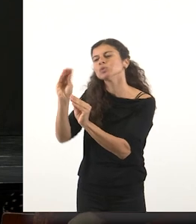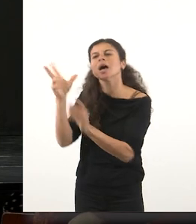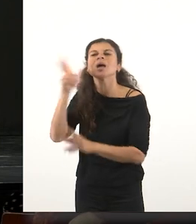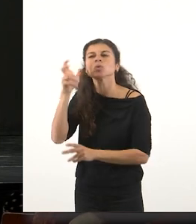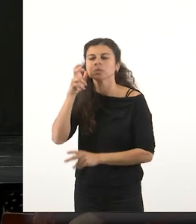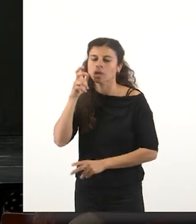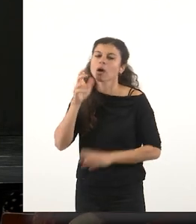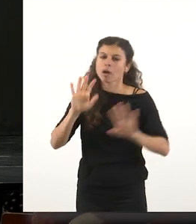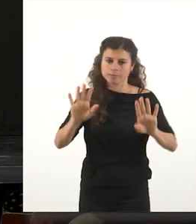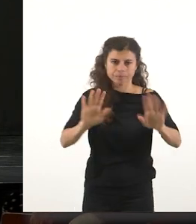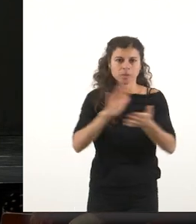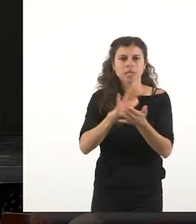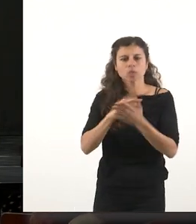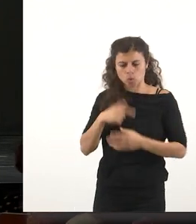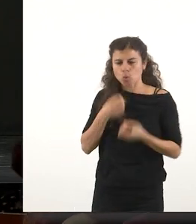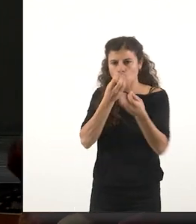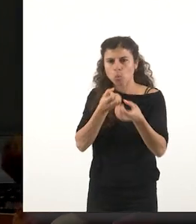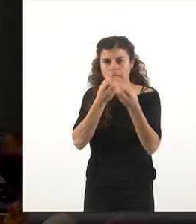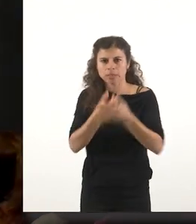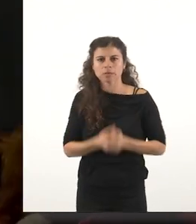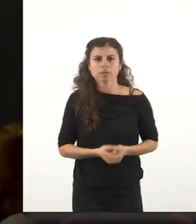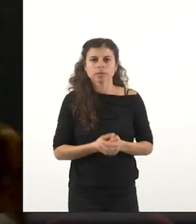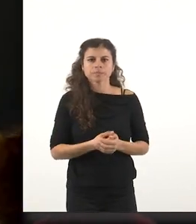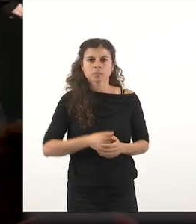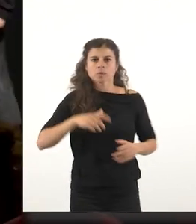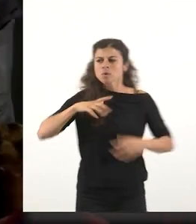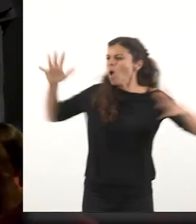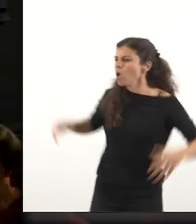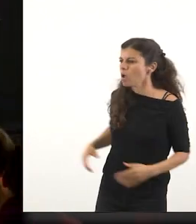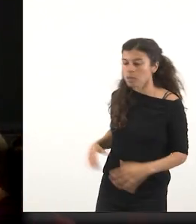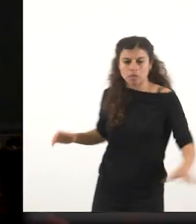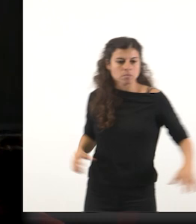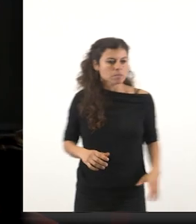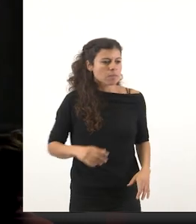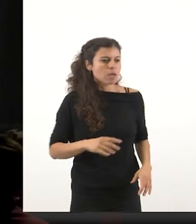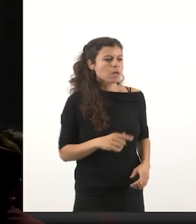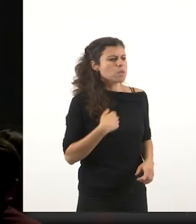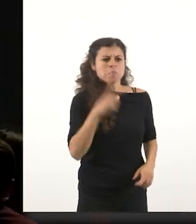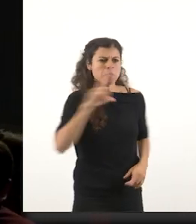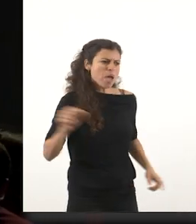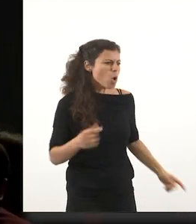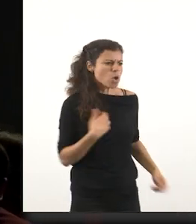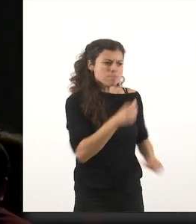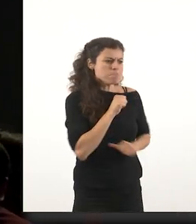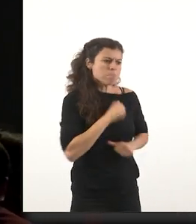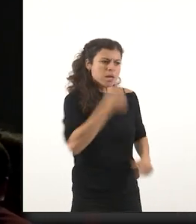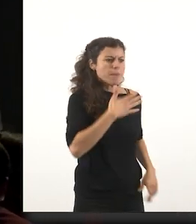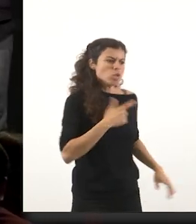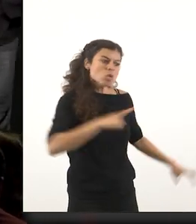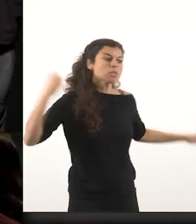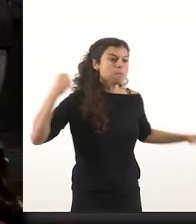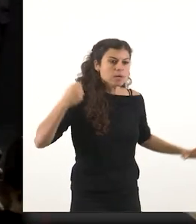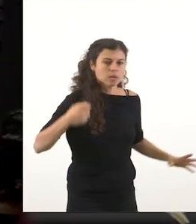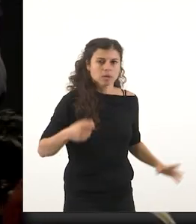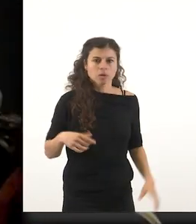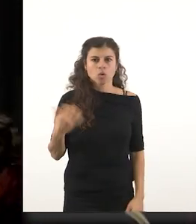a entrar aquí a contárosla. Cuando me hace ese... Como no vengan 5 minutos, me voy. Y si viene más tarde, te juro por mi madre que te revienta la cara a la gente. Y la